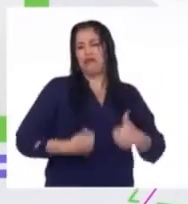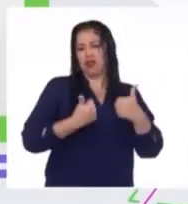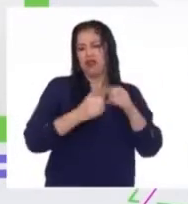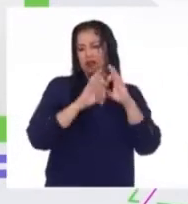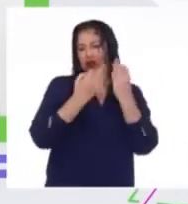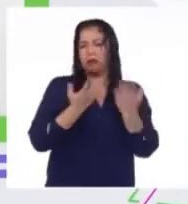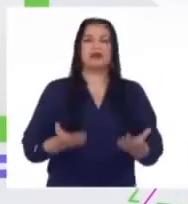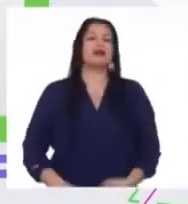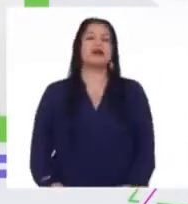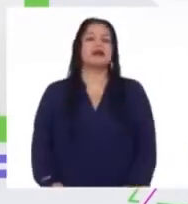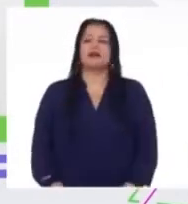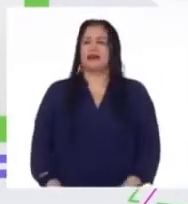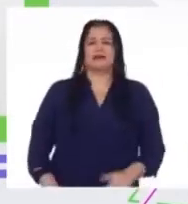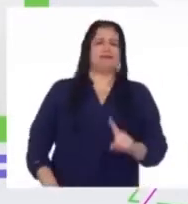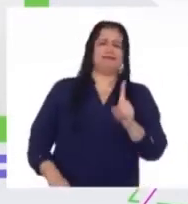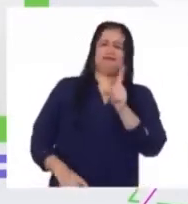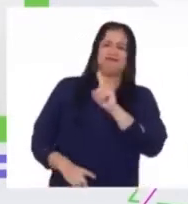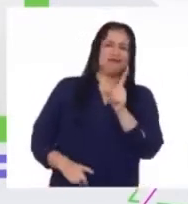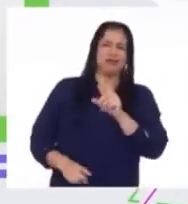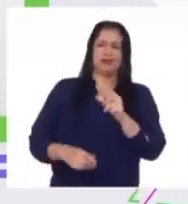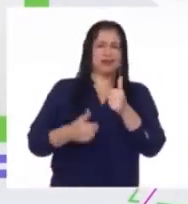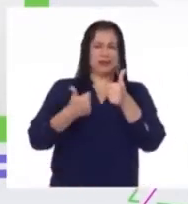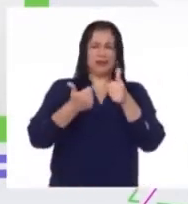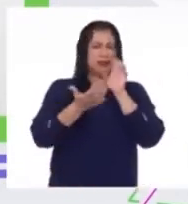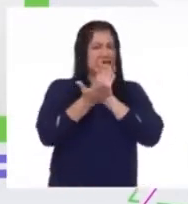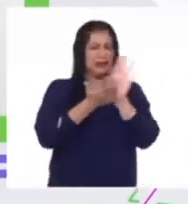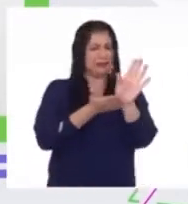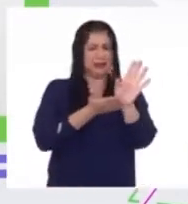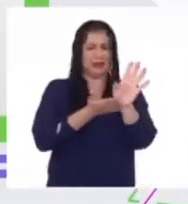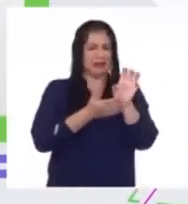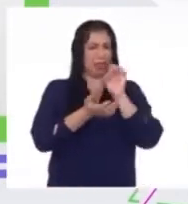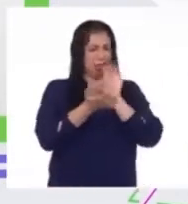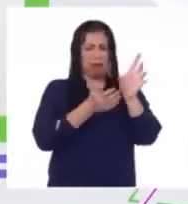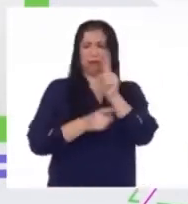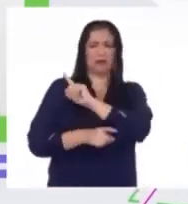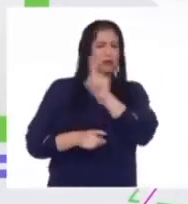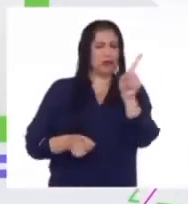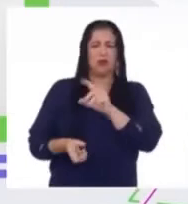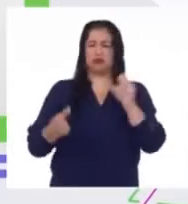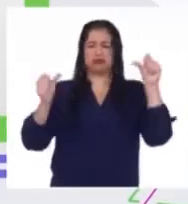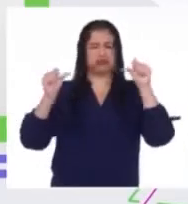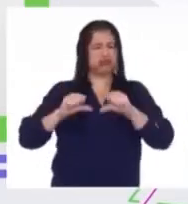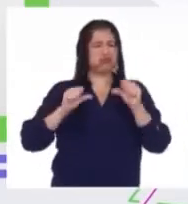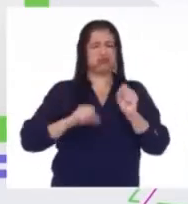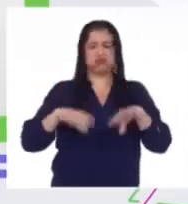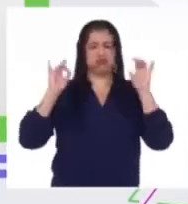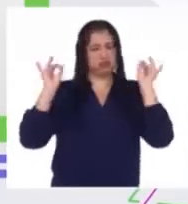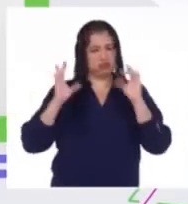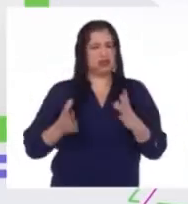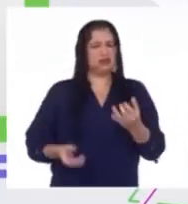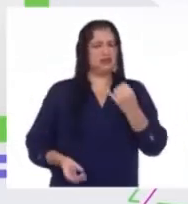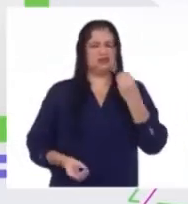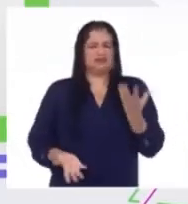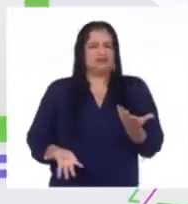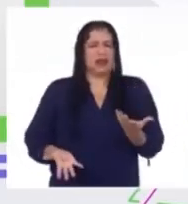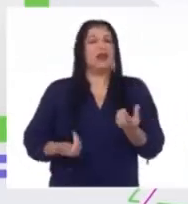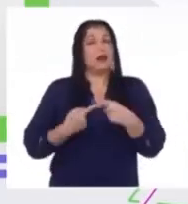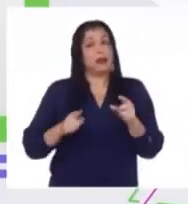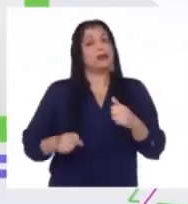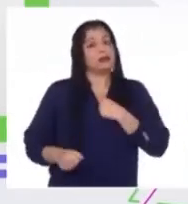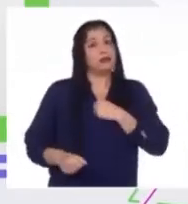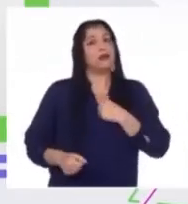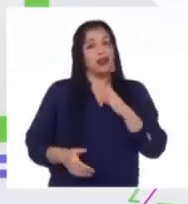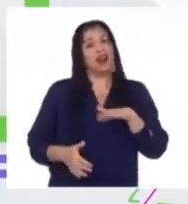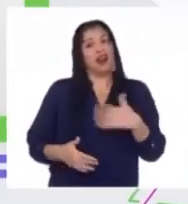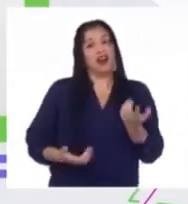No, para nada está bien discriminar, excluir, es una práctica absurda, pero que existe.